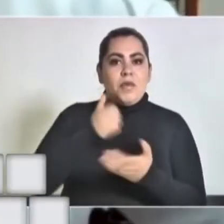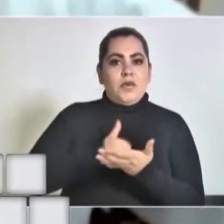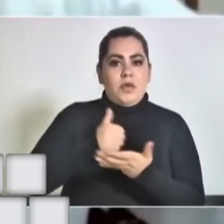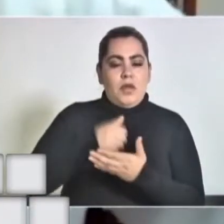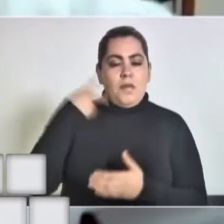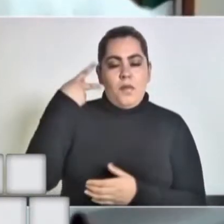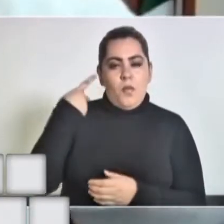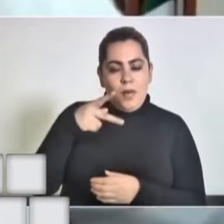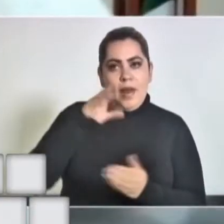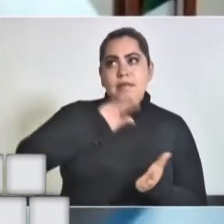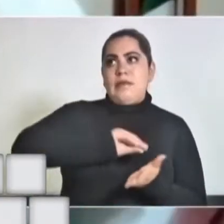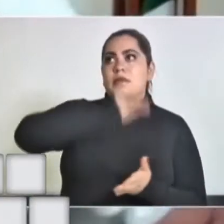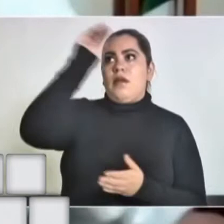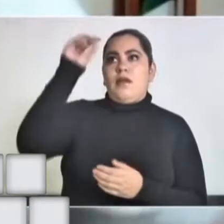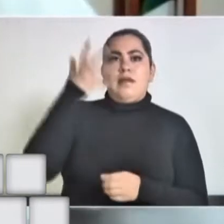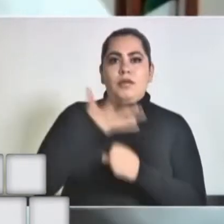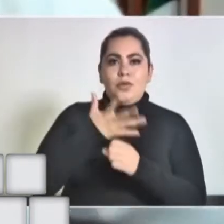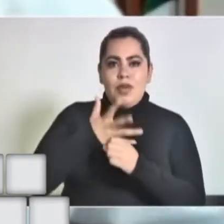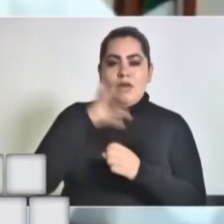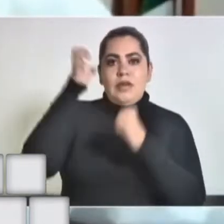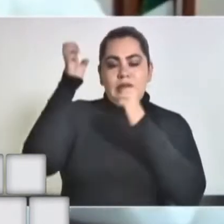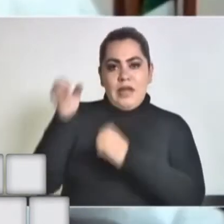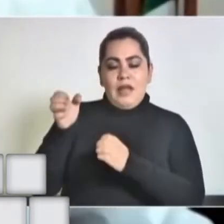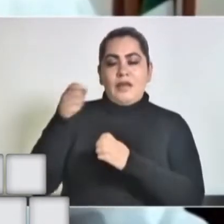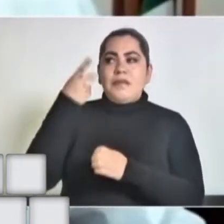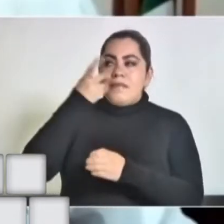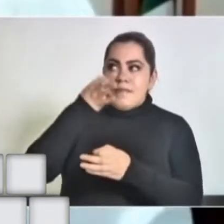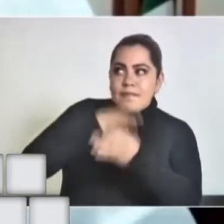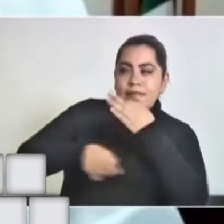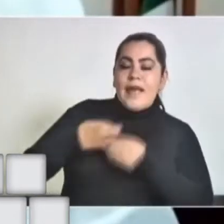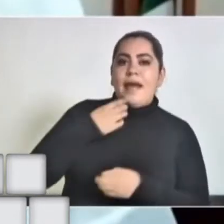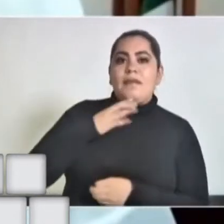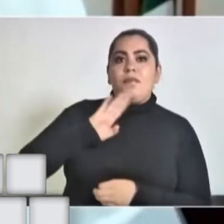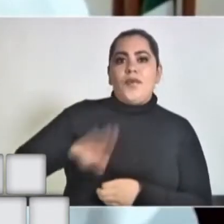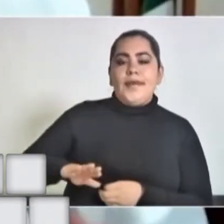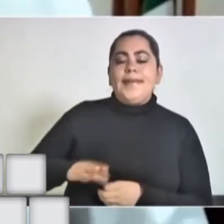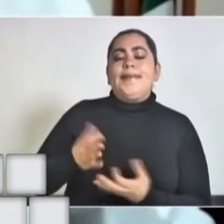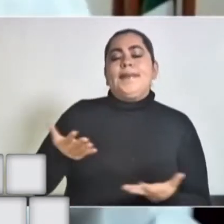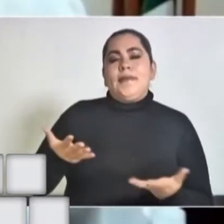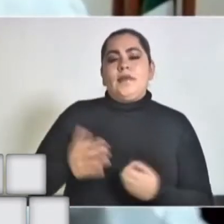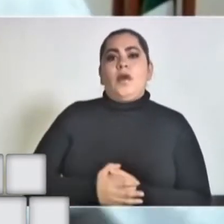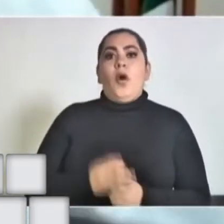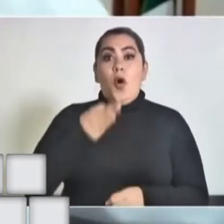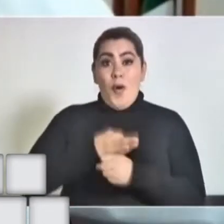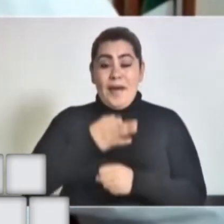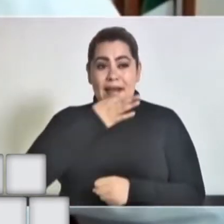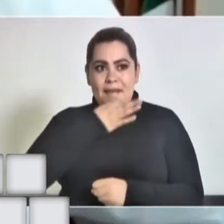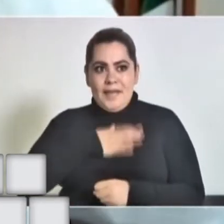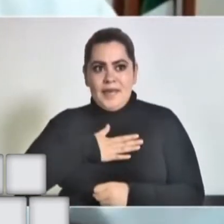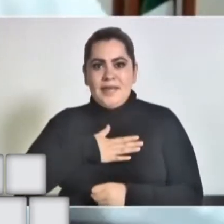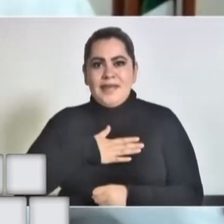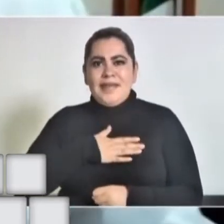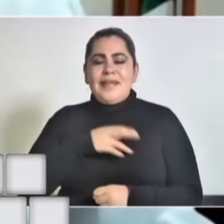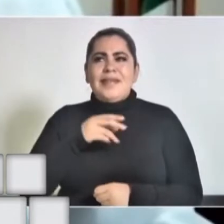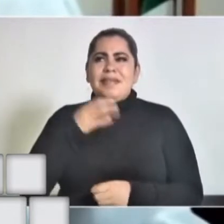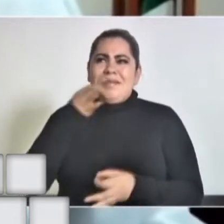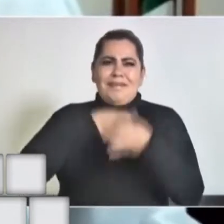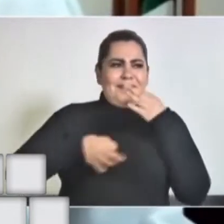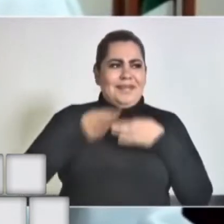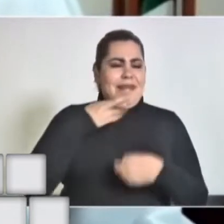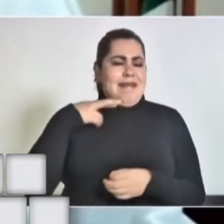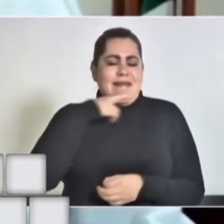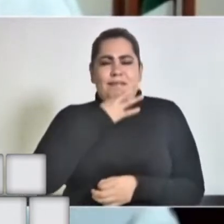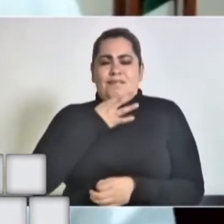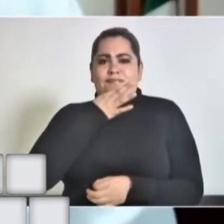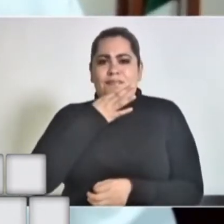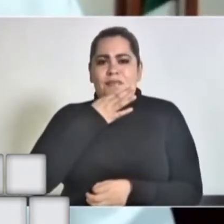Y en relación a un tema que ha estado generando expectativa fundamentalmente